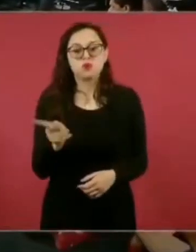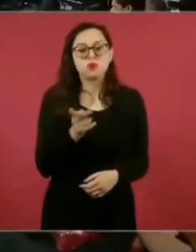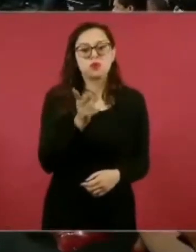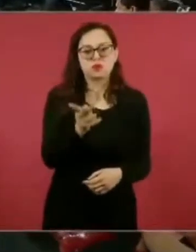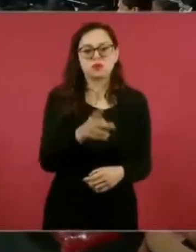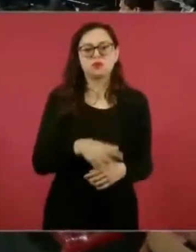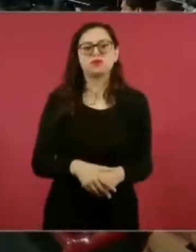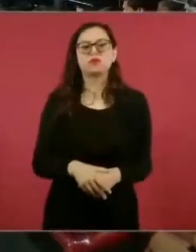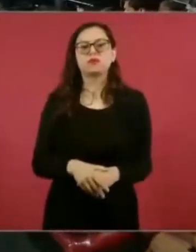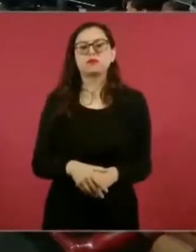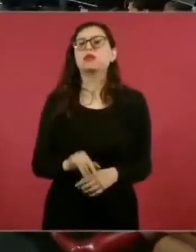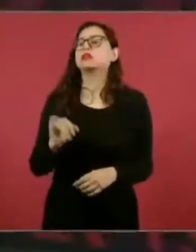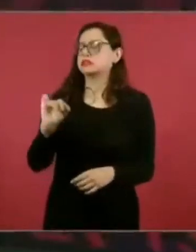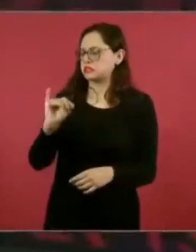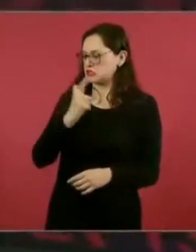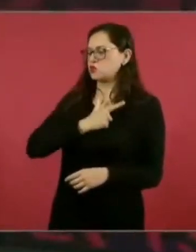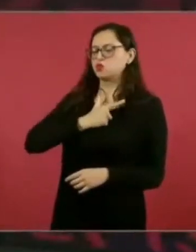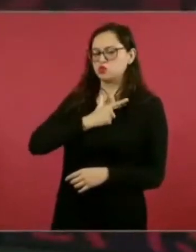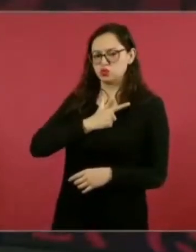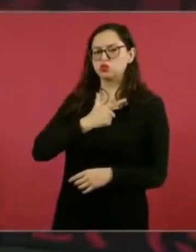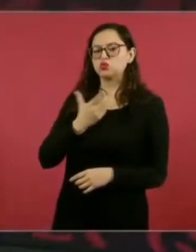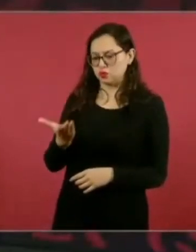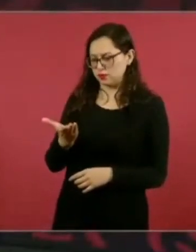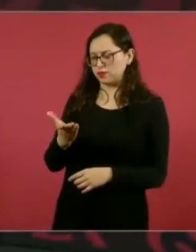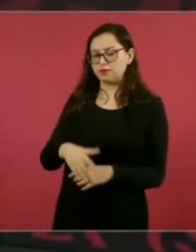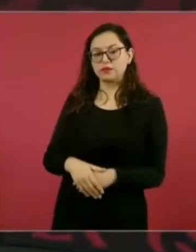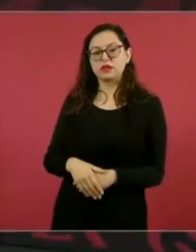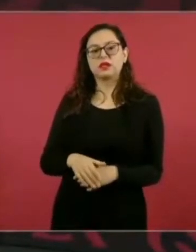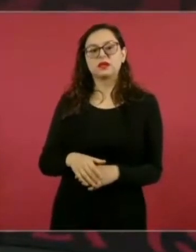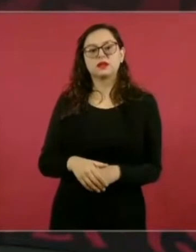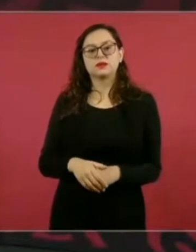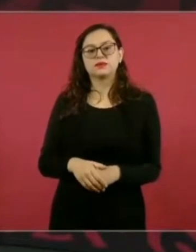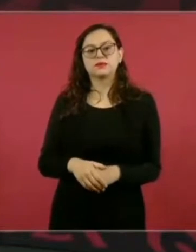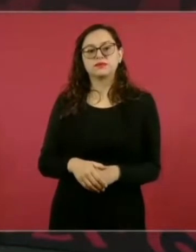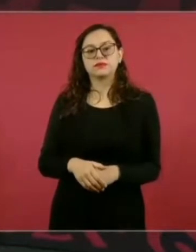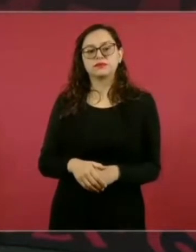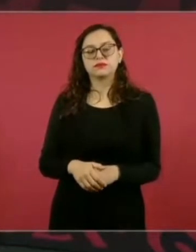tiempo, gusto la y acepto. me acepta Sí, la un pregunta. momento, senador Hernández López, yo le pregunto.